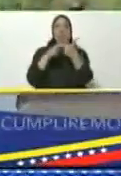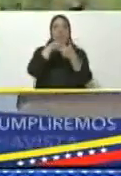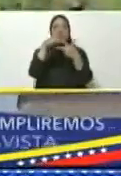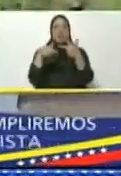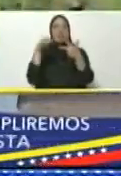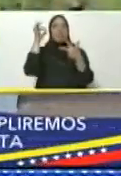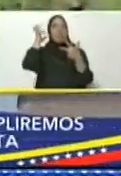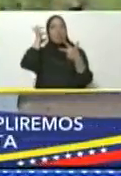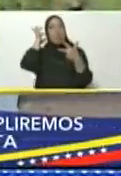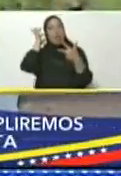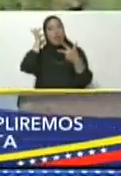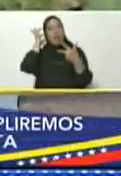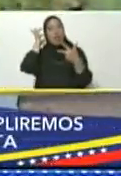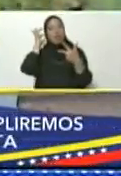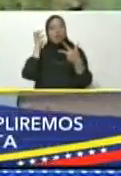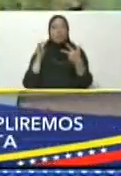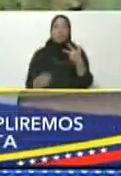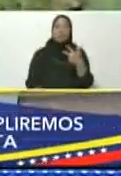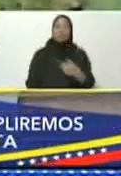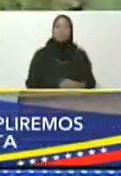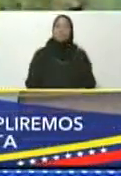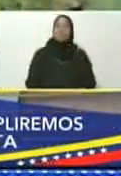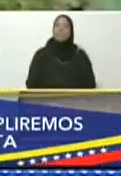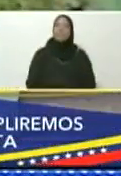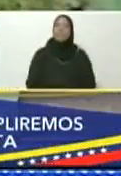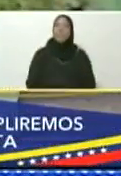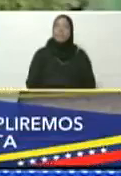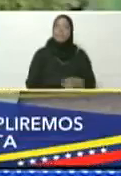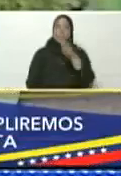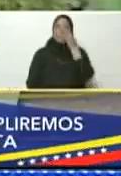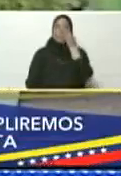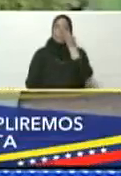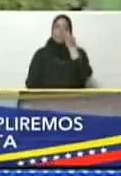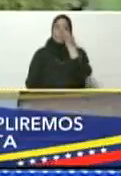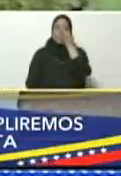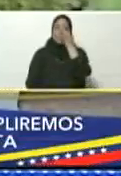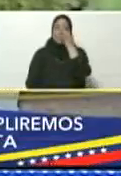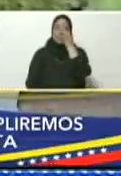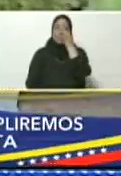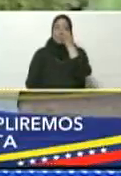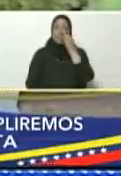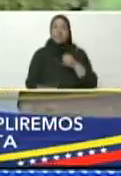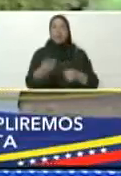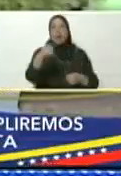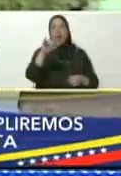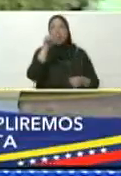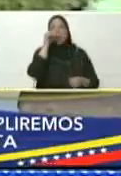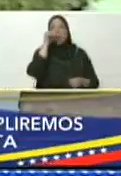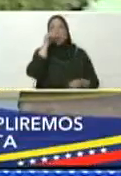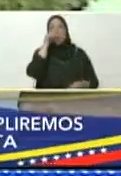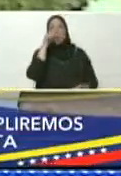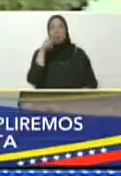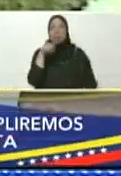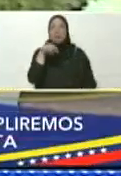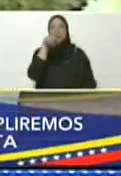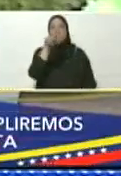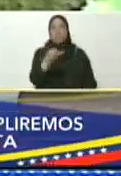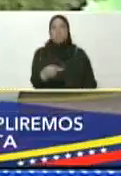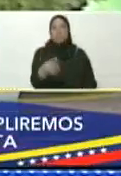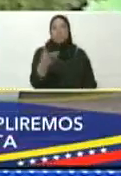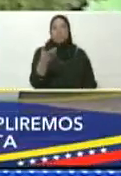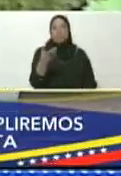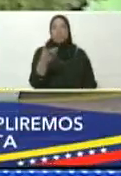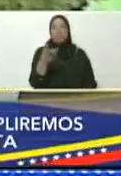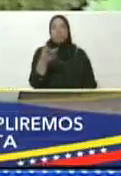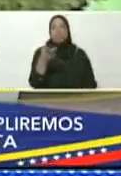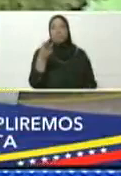Bello. Magda Piña, de Floresta. Pedro Fernández, de Floresta.